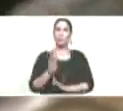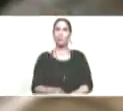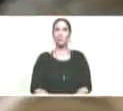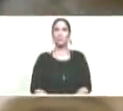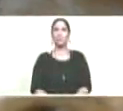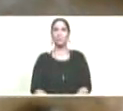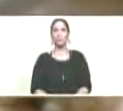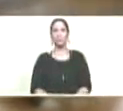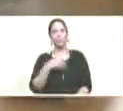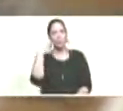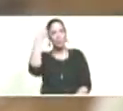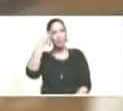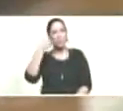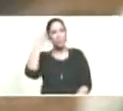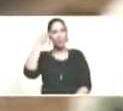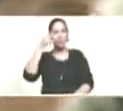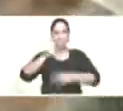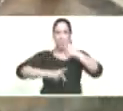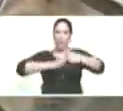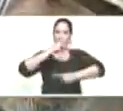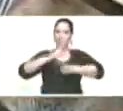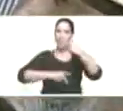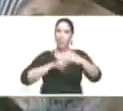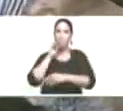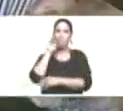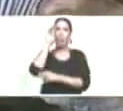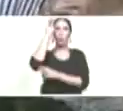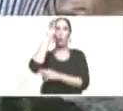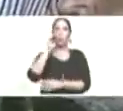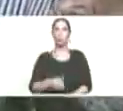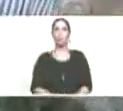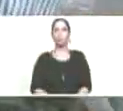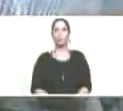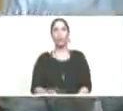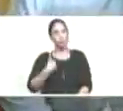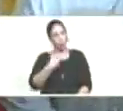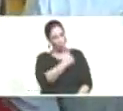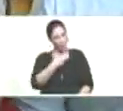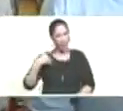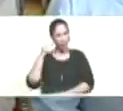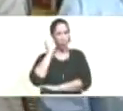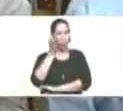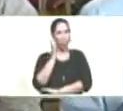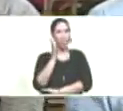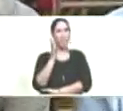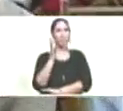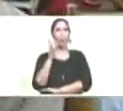para pensar y planificar el futuro. Para eso quiero un Congreso Campesino.